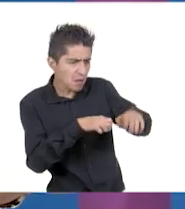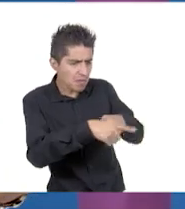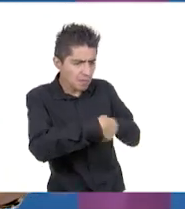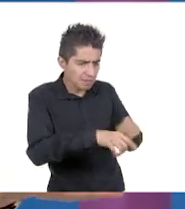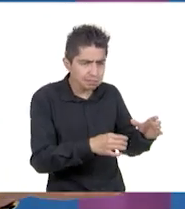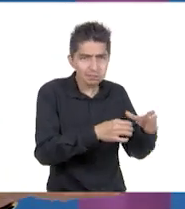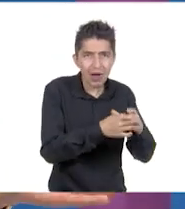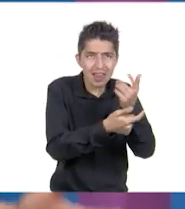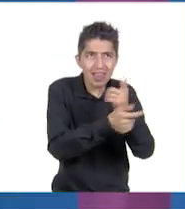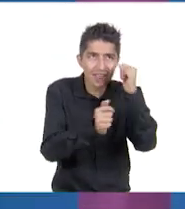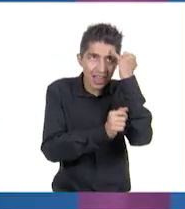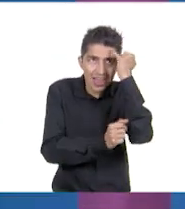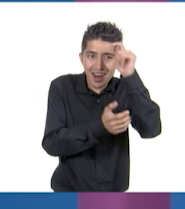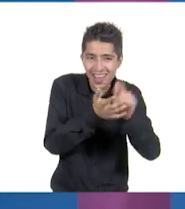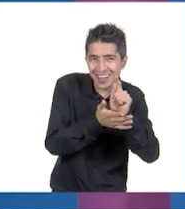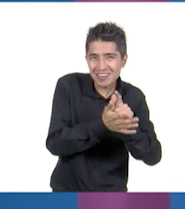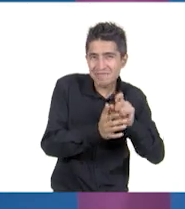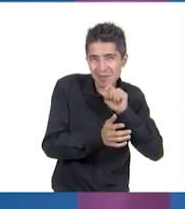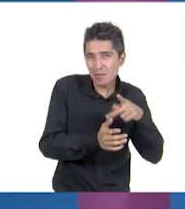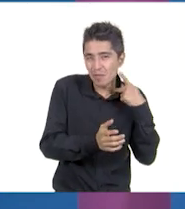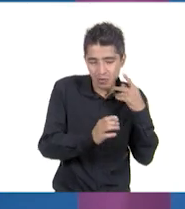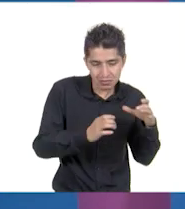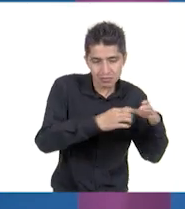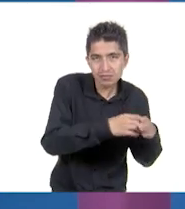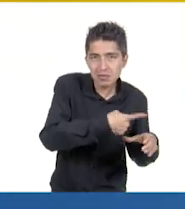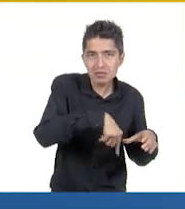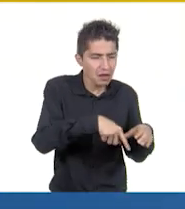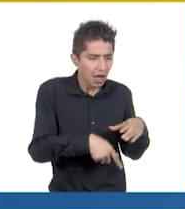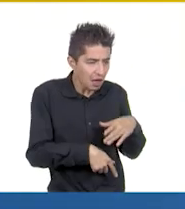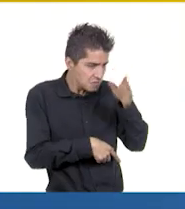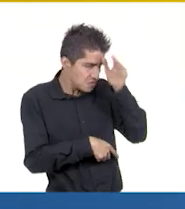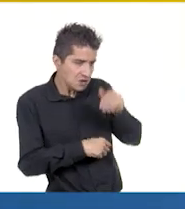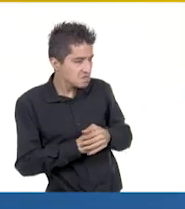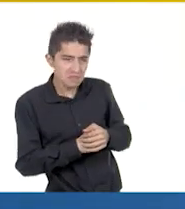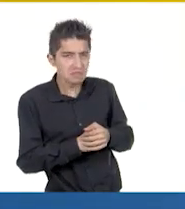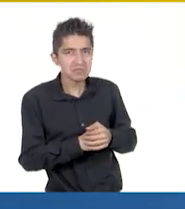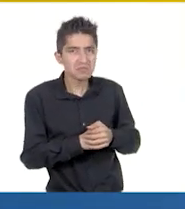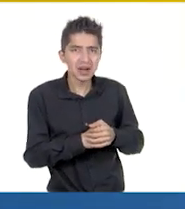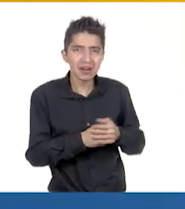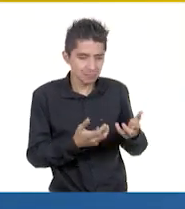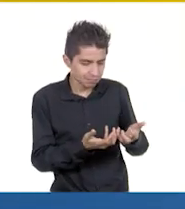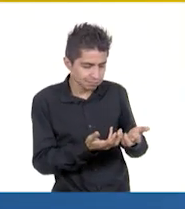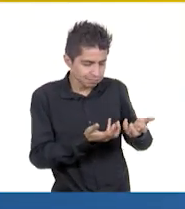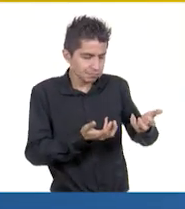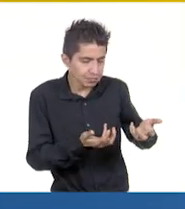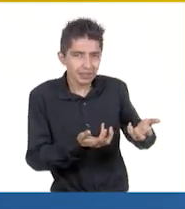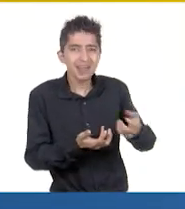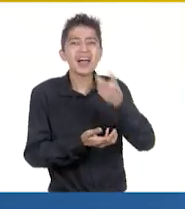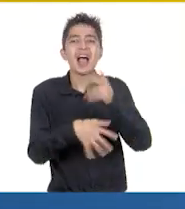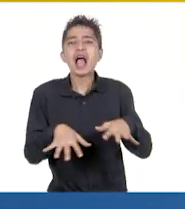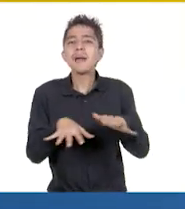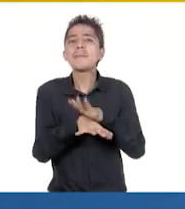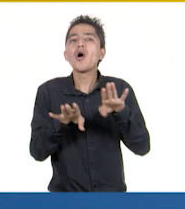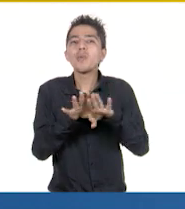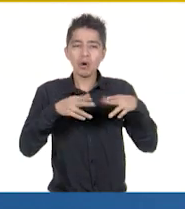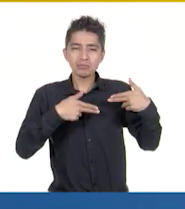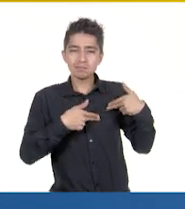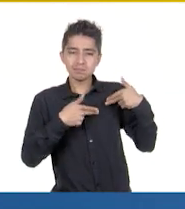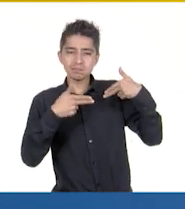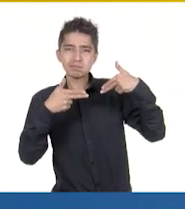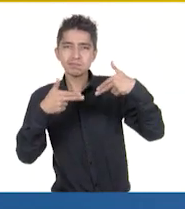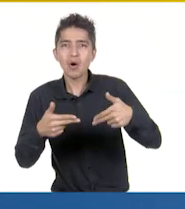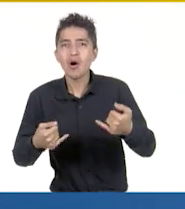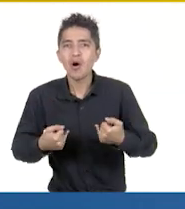las reformas liberales. Claro, sí, hay que tener presente este punto, porque el cambio generacional es muy